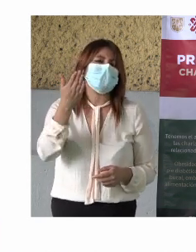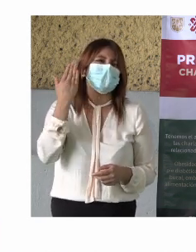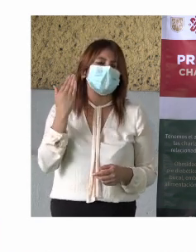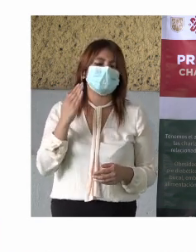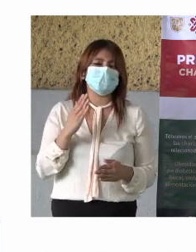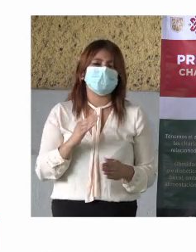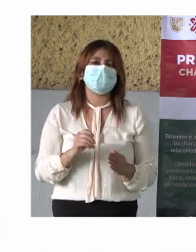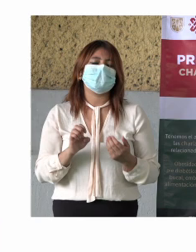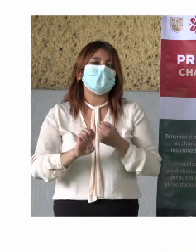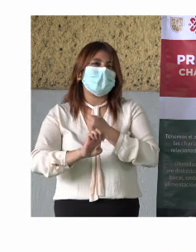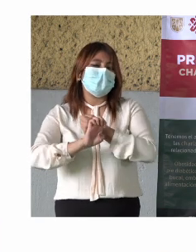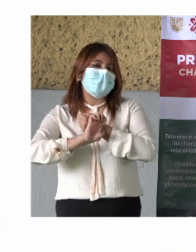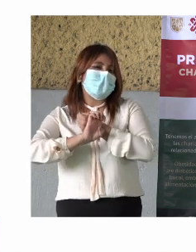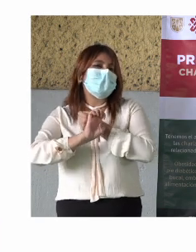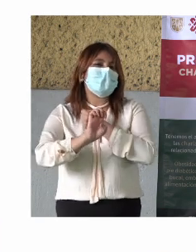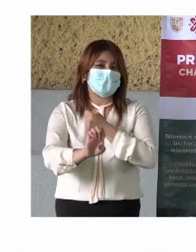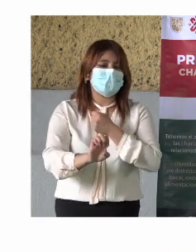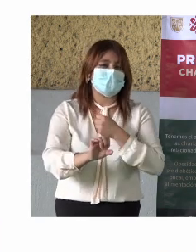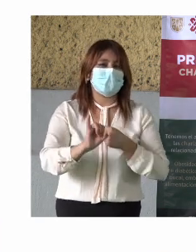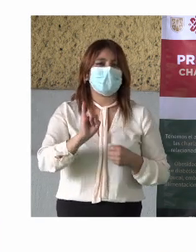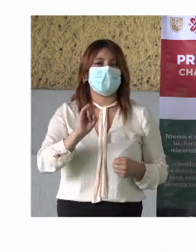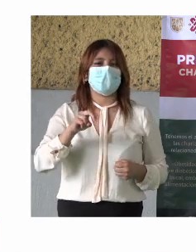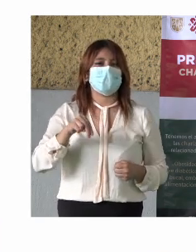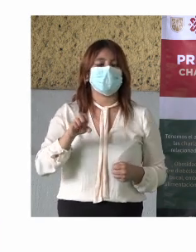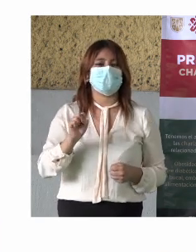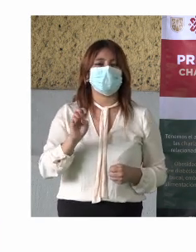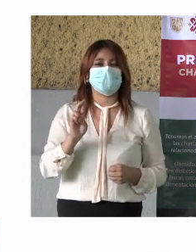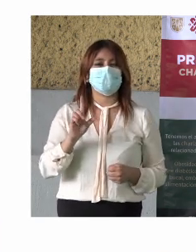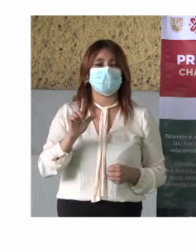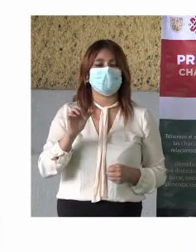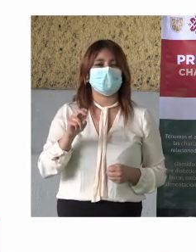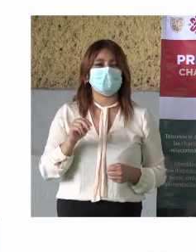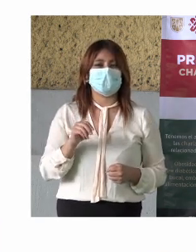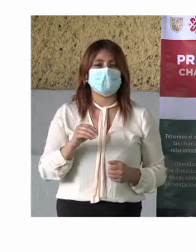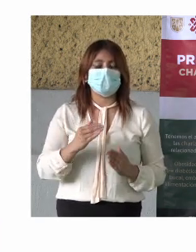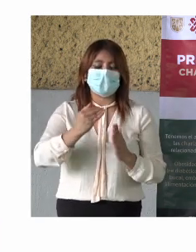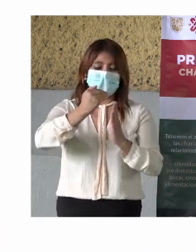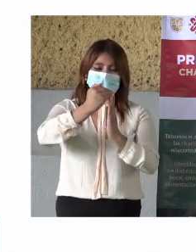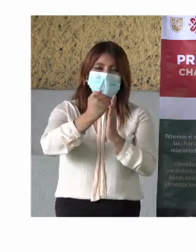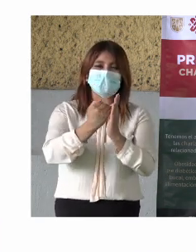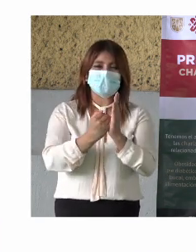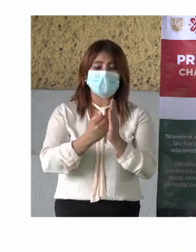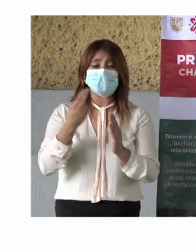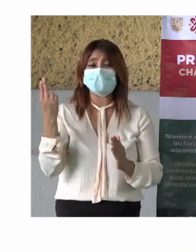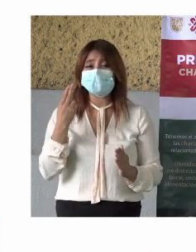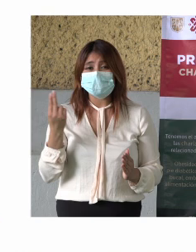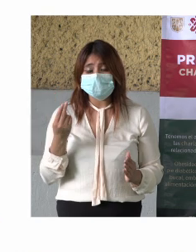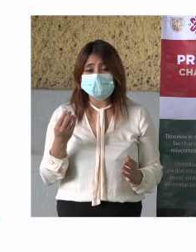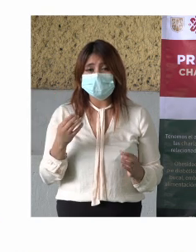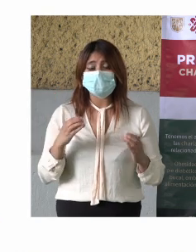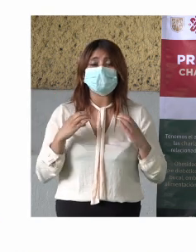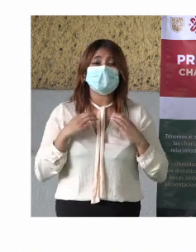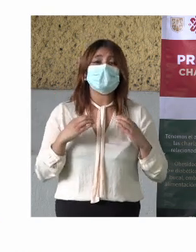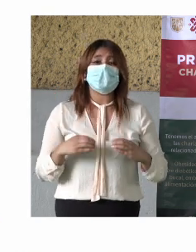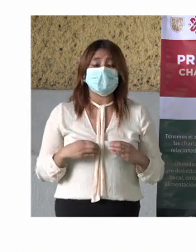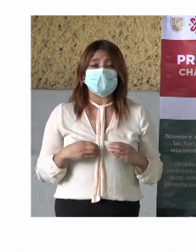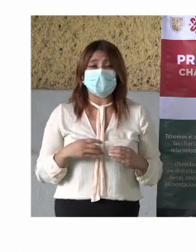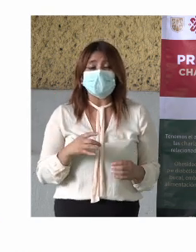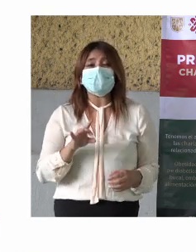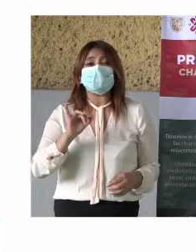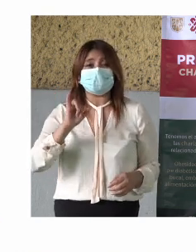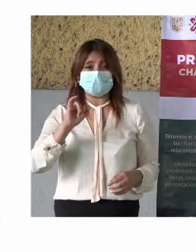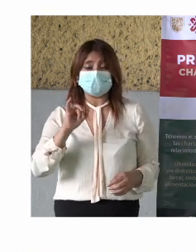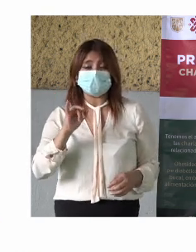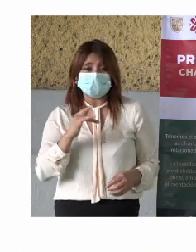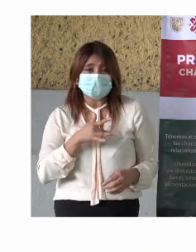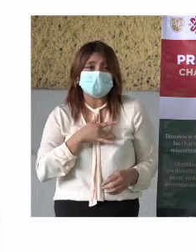resistencia a la insulina. Necesitamos que disminuya esa resistencia y que más bien el cuerpo sea más sensible a nuestra propia insulina.